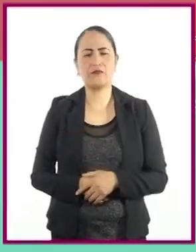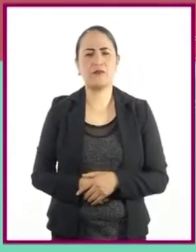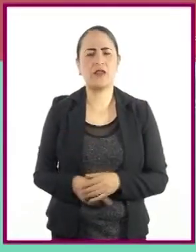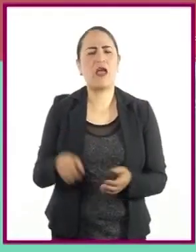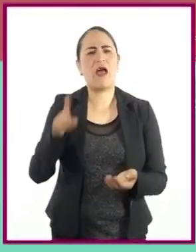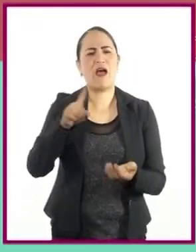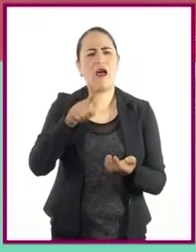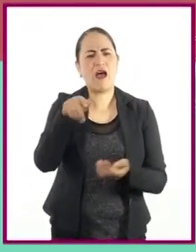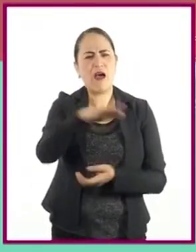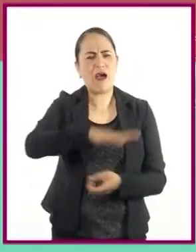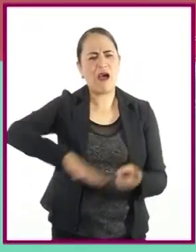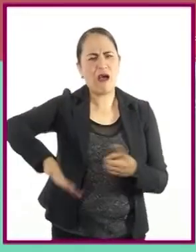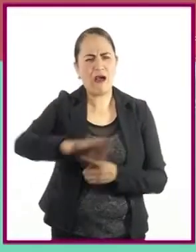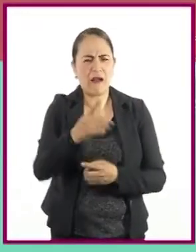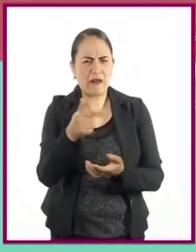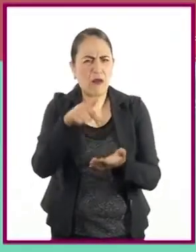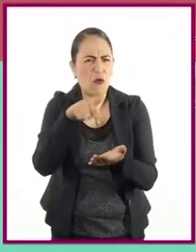observar?